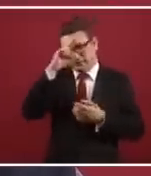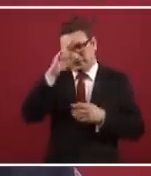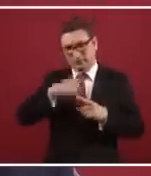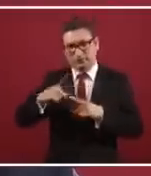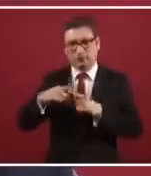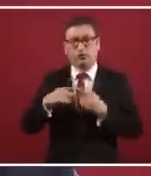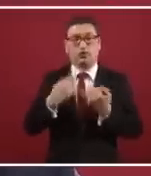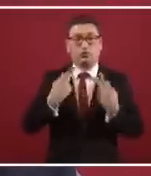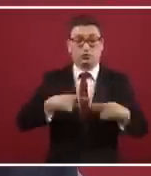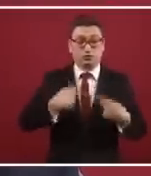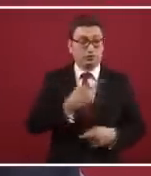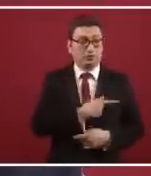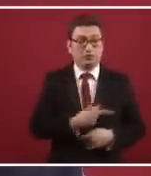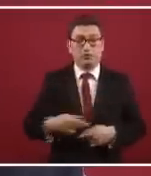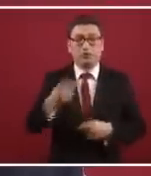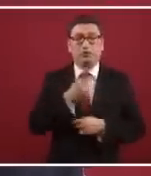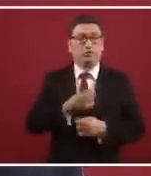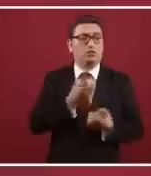de la gente,